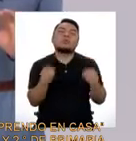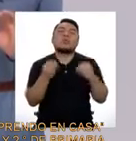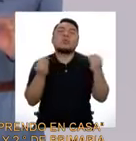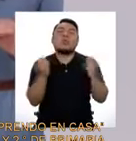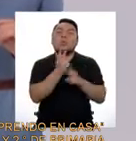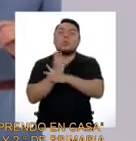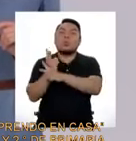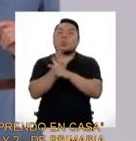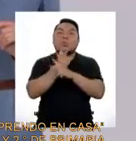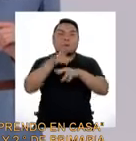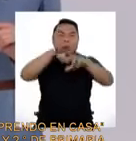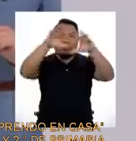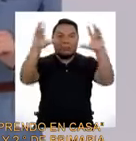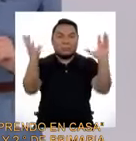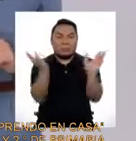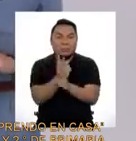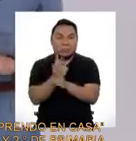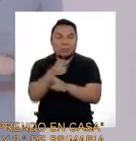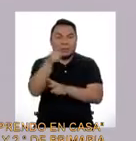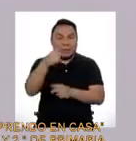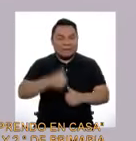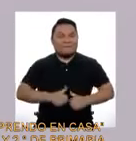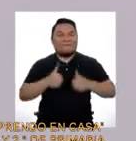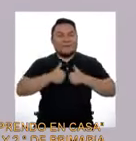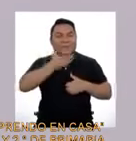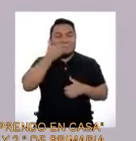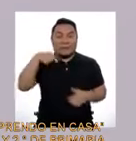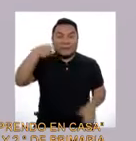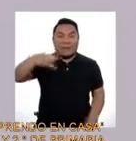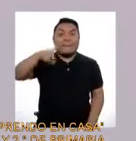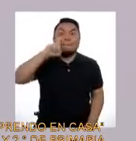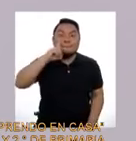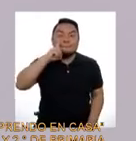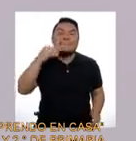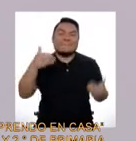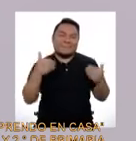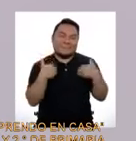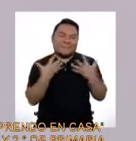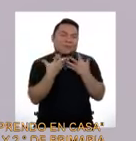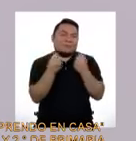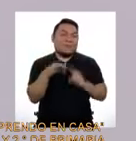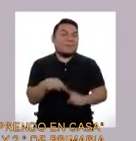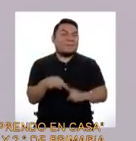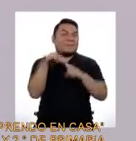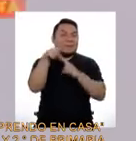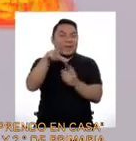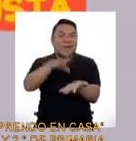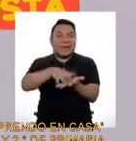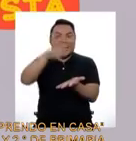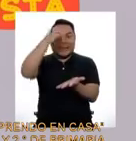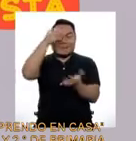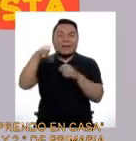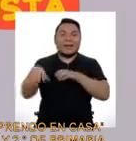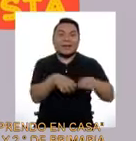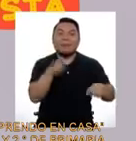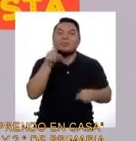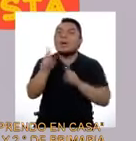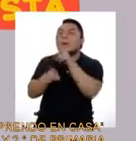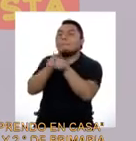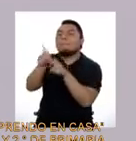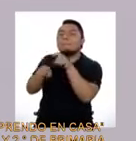el ambiente desde casa para vivir mejor. El miércoles tendremos un programa muy especial donde aprenderemos a realizar una